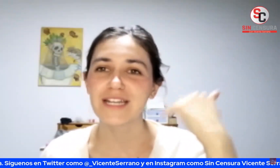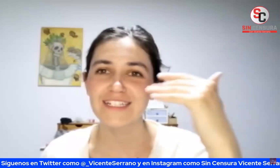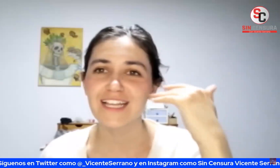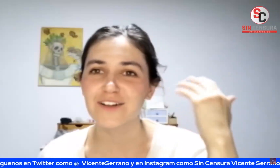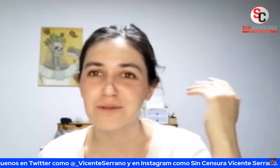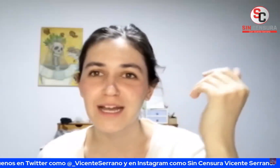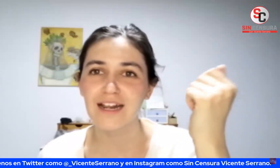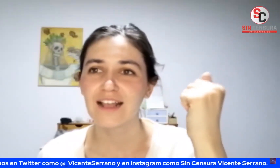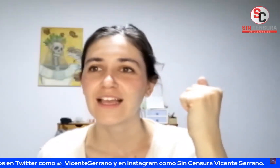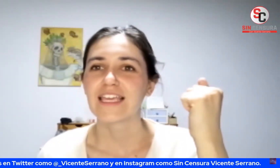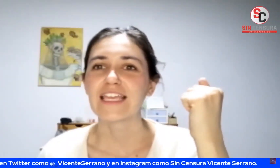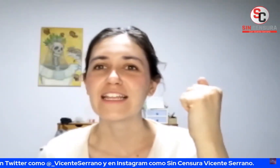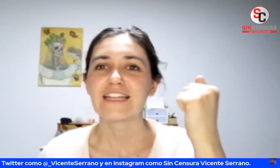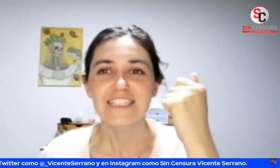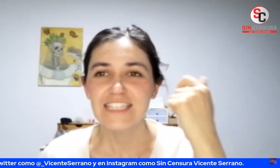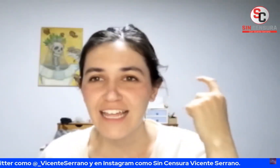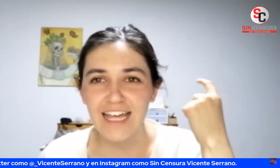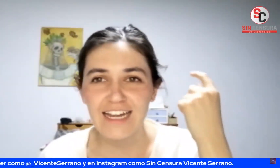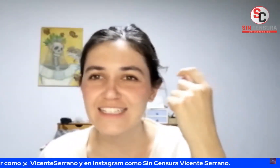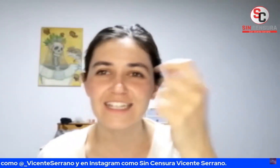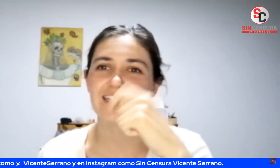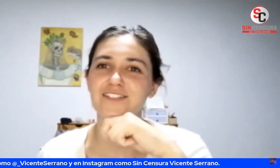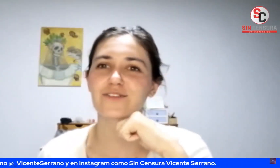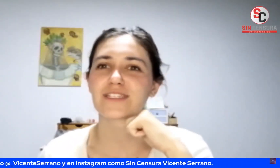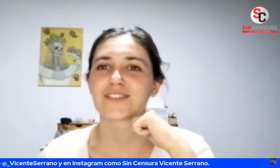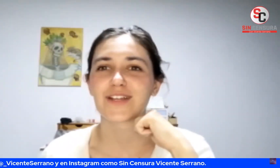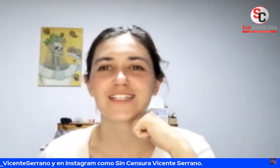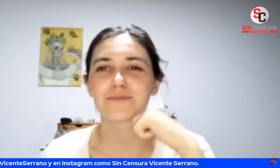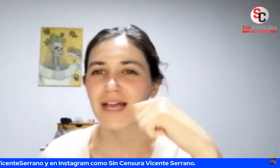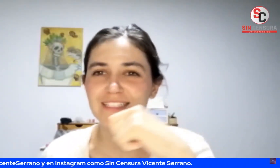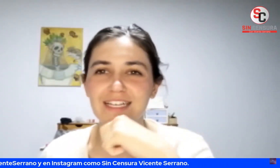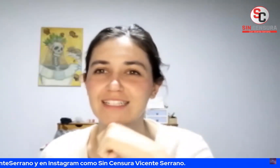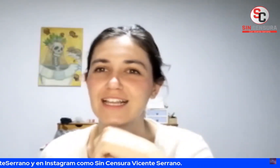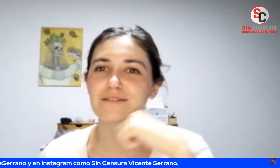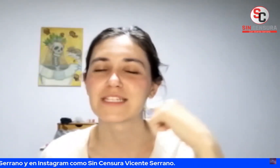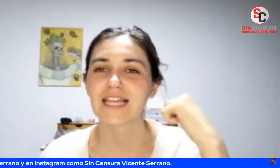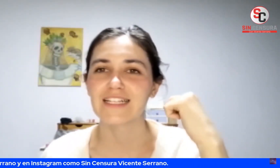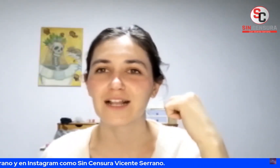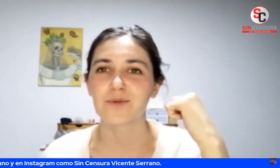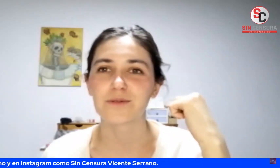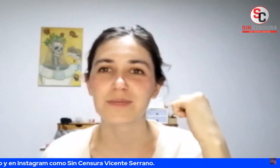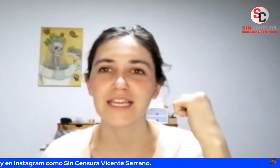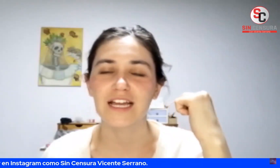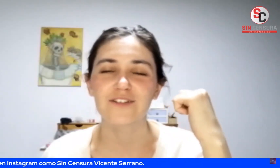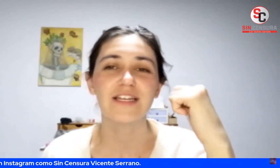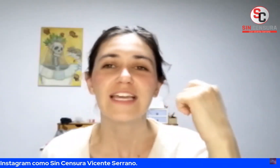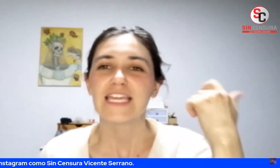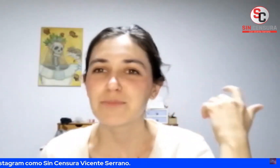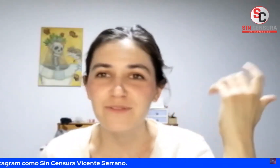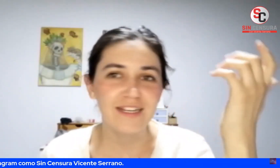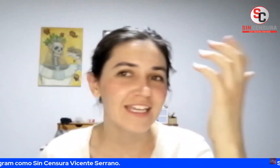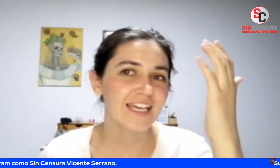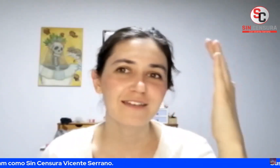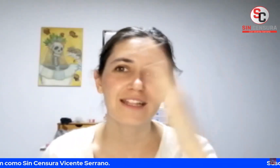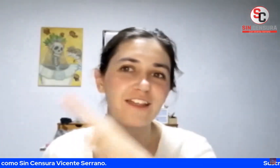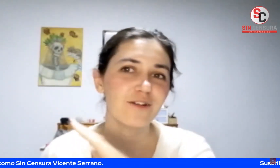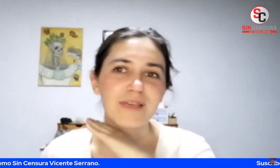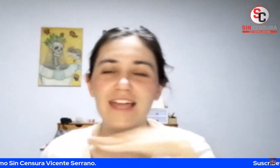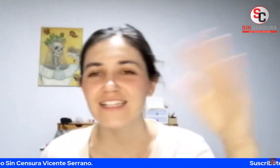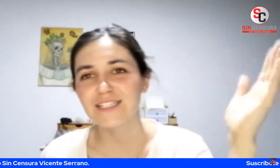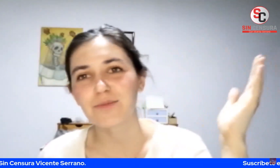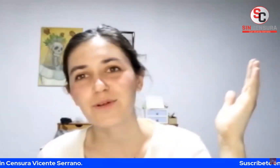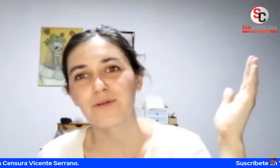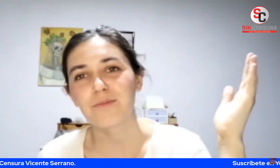prefirieron ponerse a robar y ni siquiera darle ciertas concesiones básicas y elementales al pueblo mexicano, y preferían de